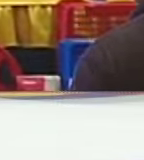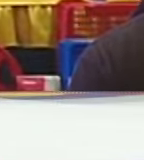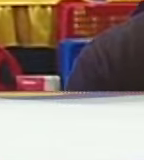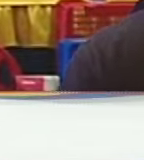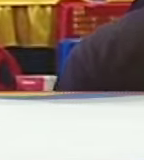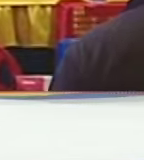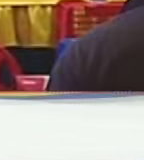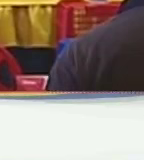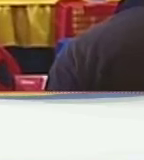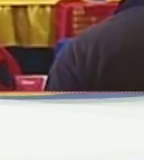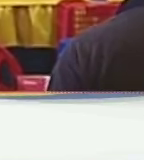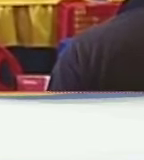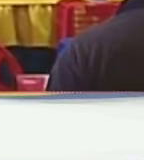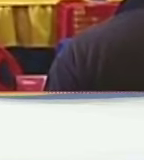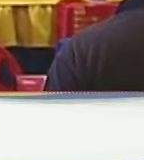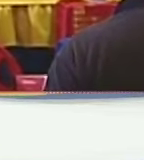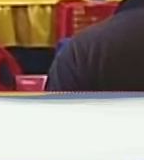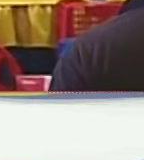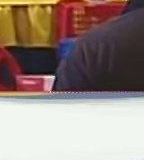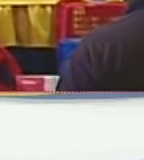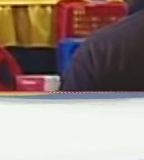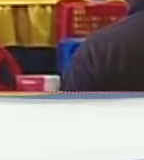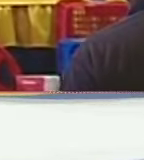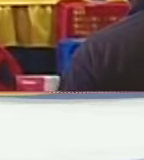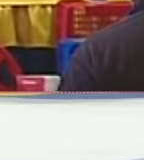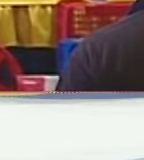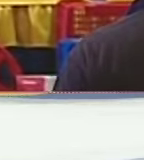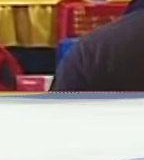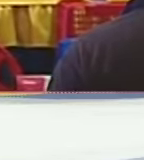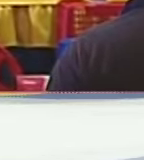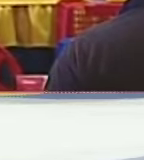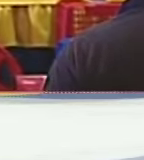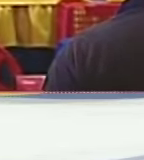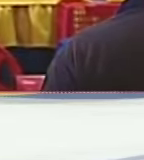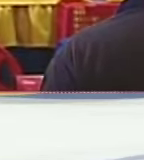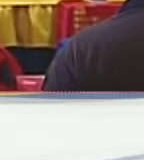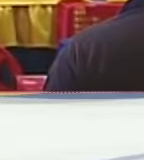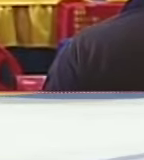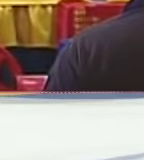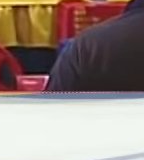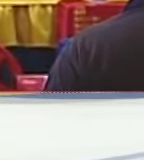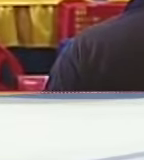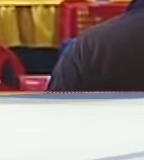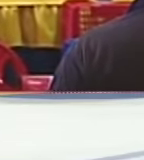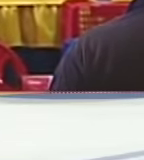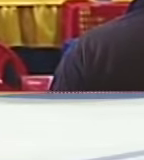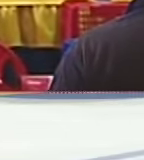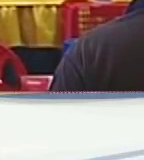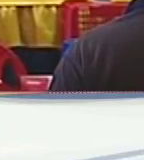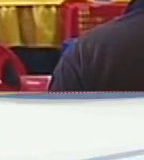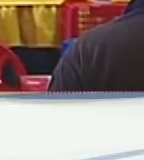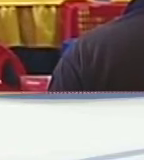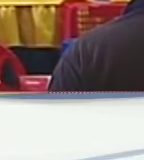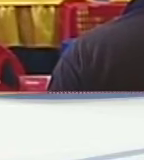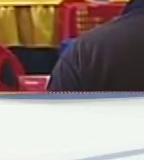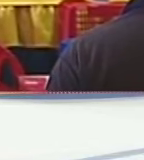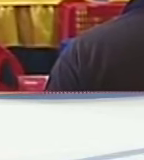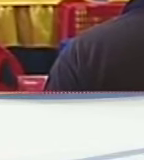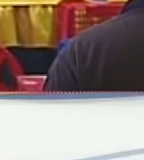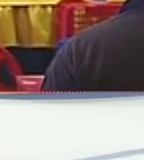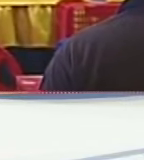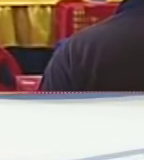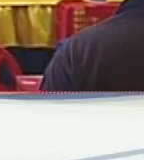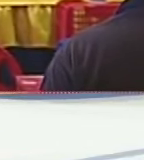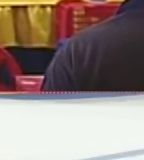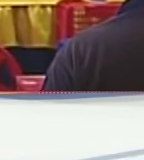de este invalorable suriano, fue donado por el almirante Luis Brión al libertador Simón Bolívar poco antes